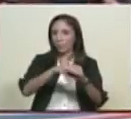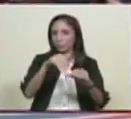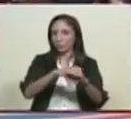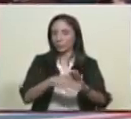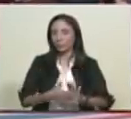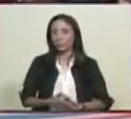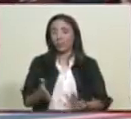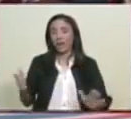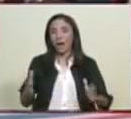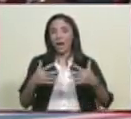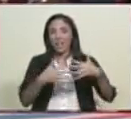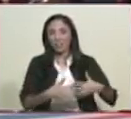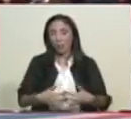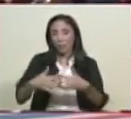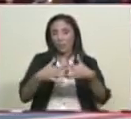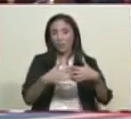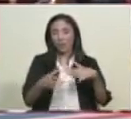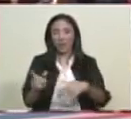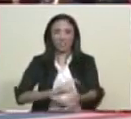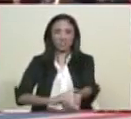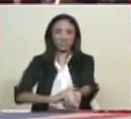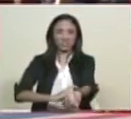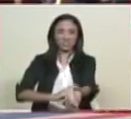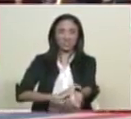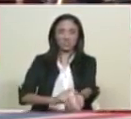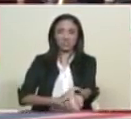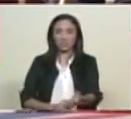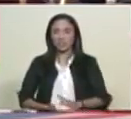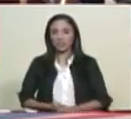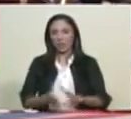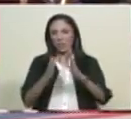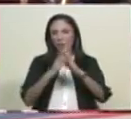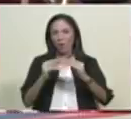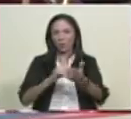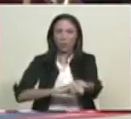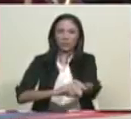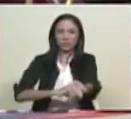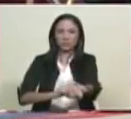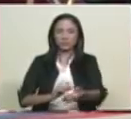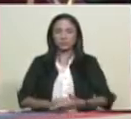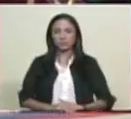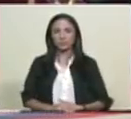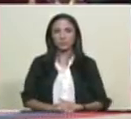alentando a los terroristas internos. Sí, la embajada gringa alentando a los terroristas,